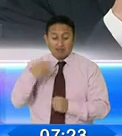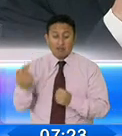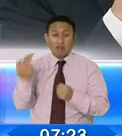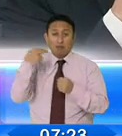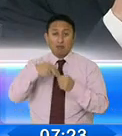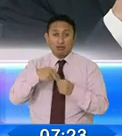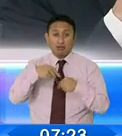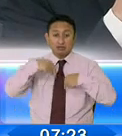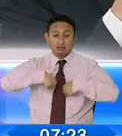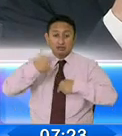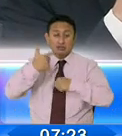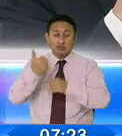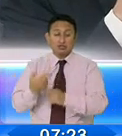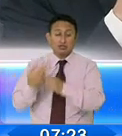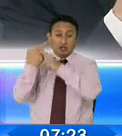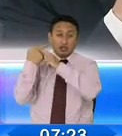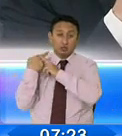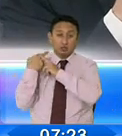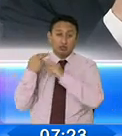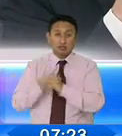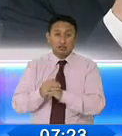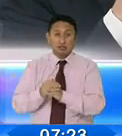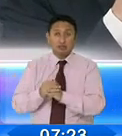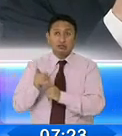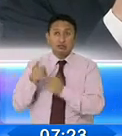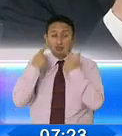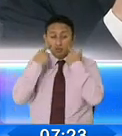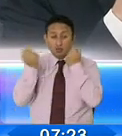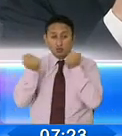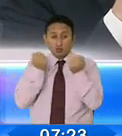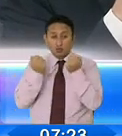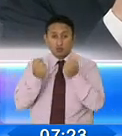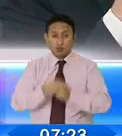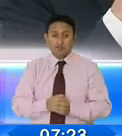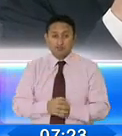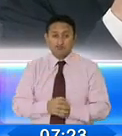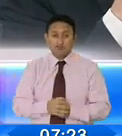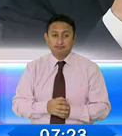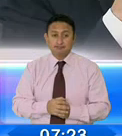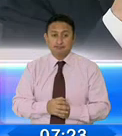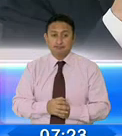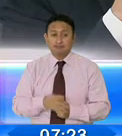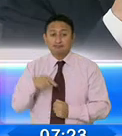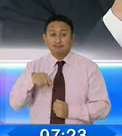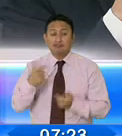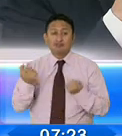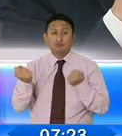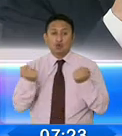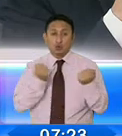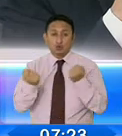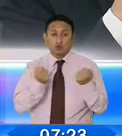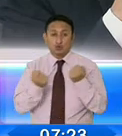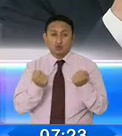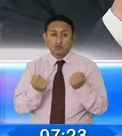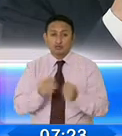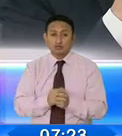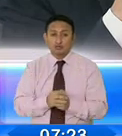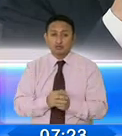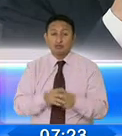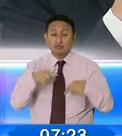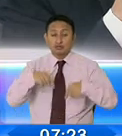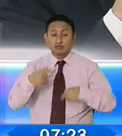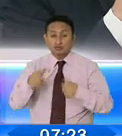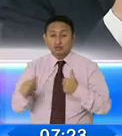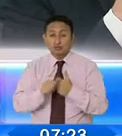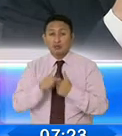tenemos las entidades del eje de seguridad y control. Estos controles, por ser el feriado